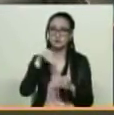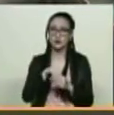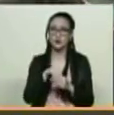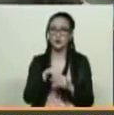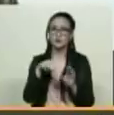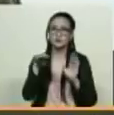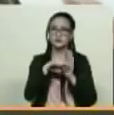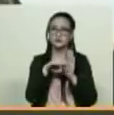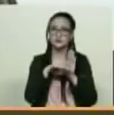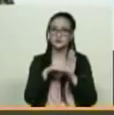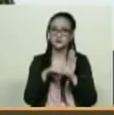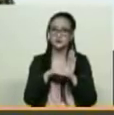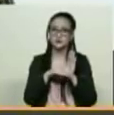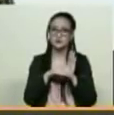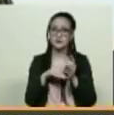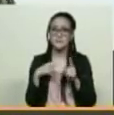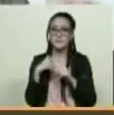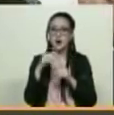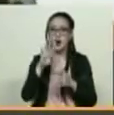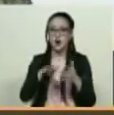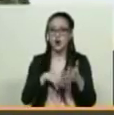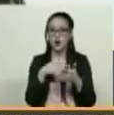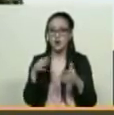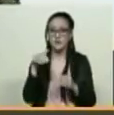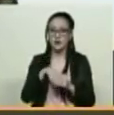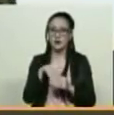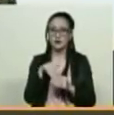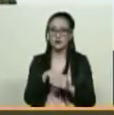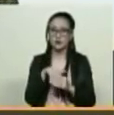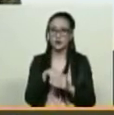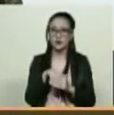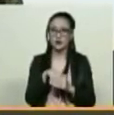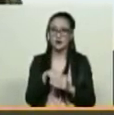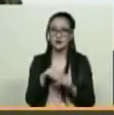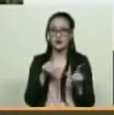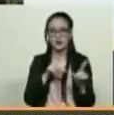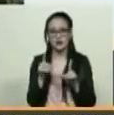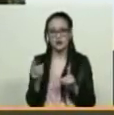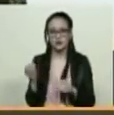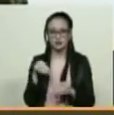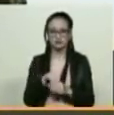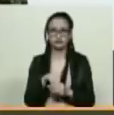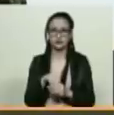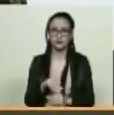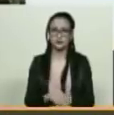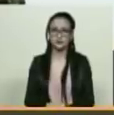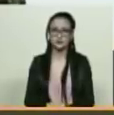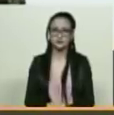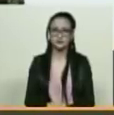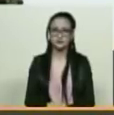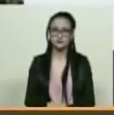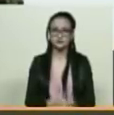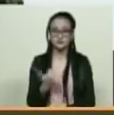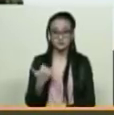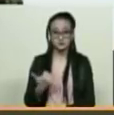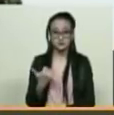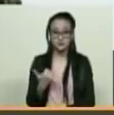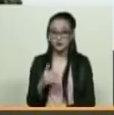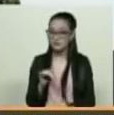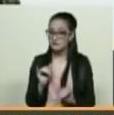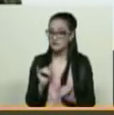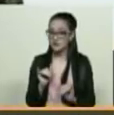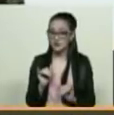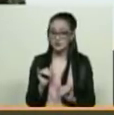las garantías y en el cronograma electoral, están ya incluidas. Hoy, con la misma